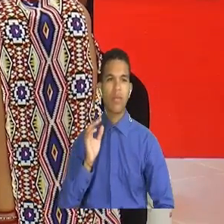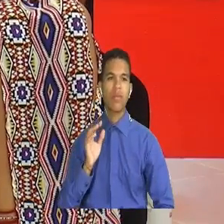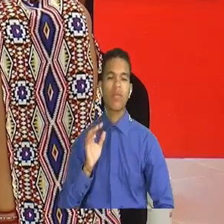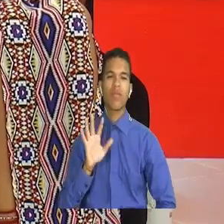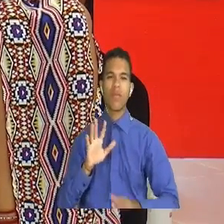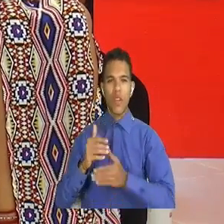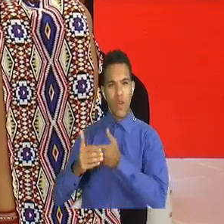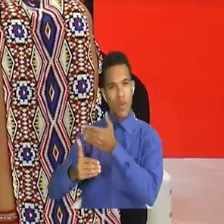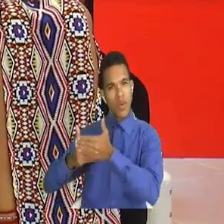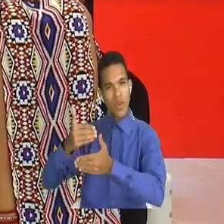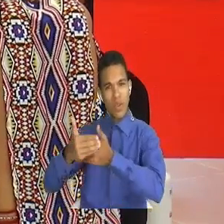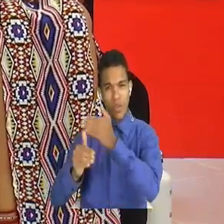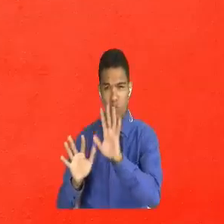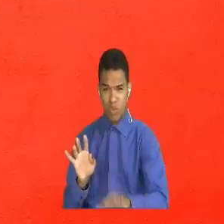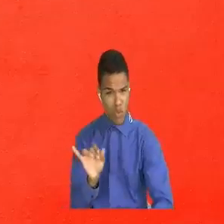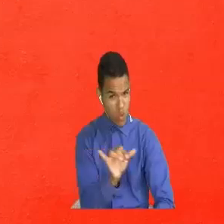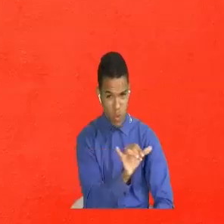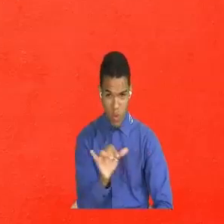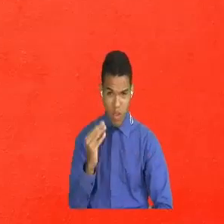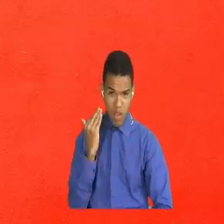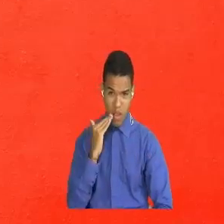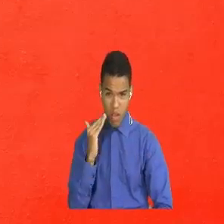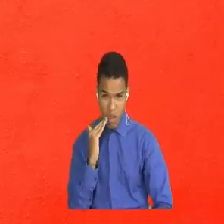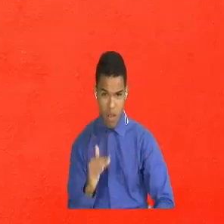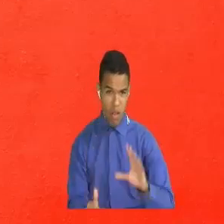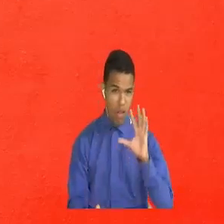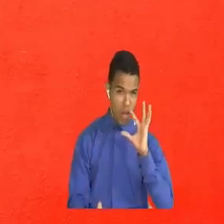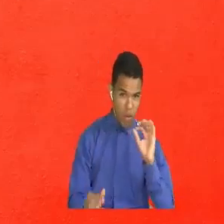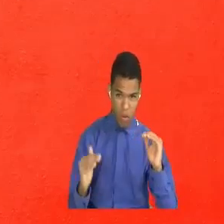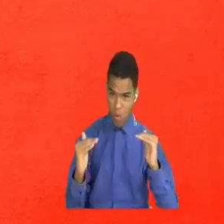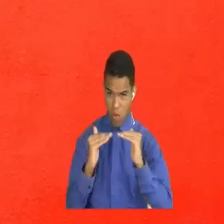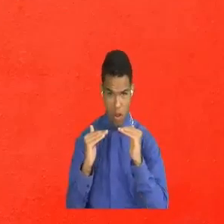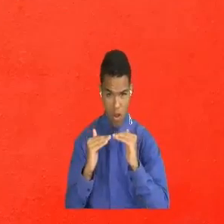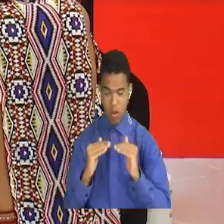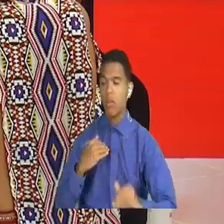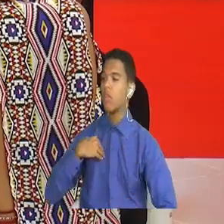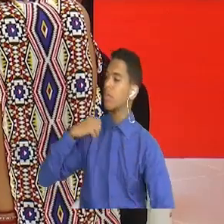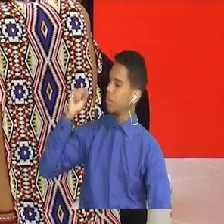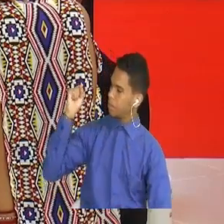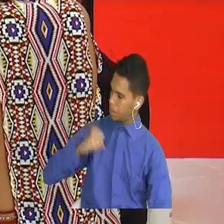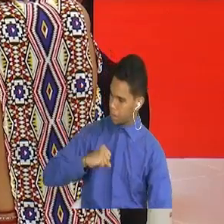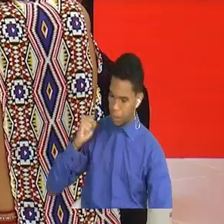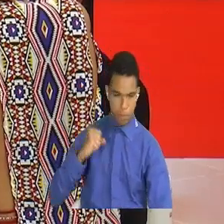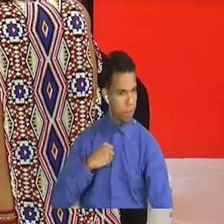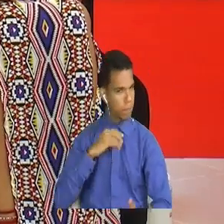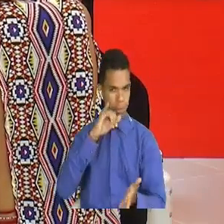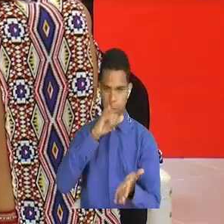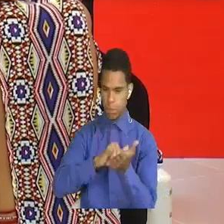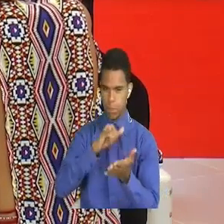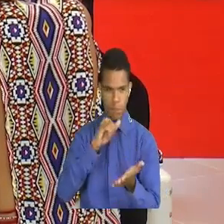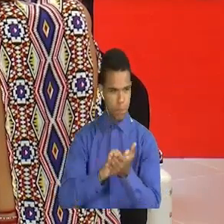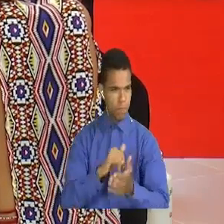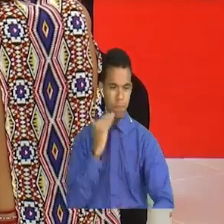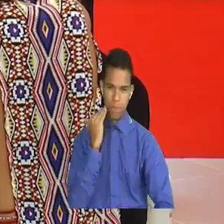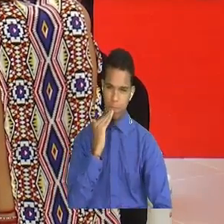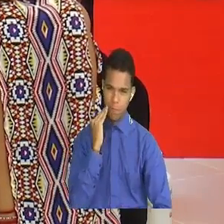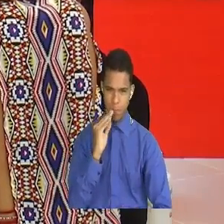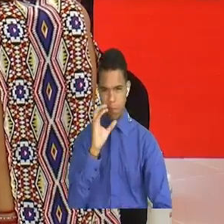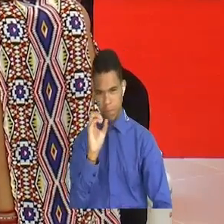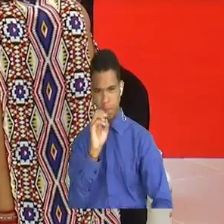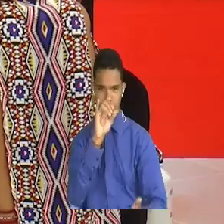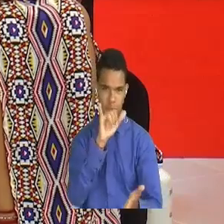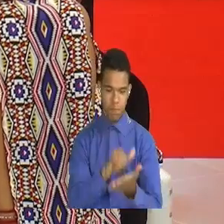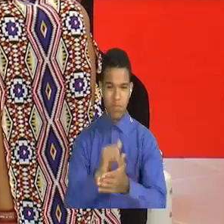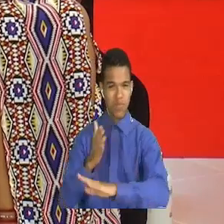el procedimiento, ¿es igual en los hombres tal cual como es en las mujeres? Sí, Kiara, el tratamiento es igual, el procedimiento es igual, tenemos que realizar